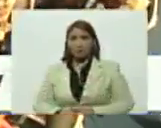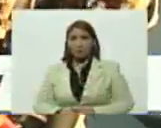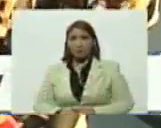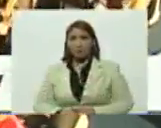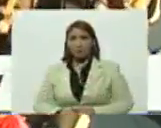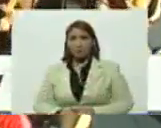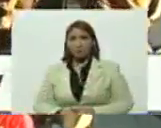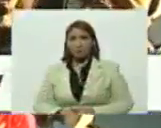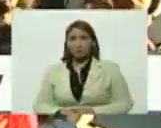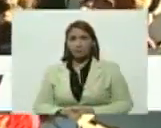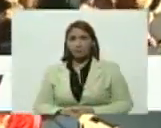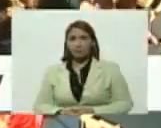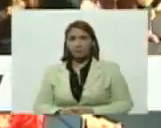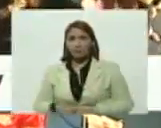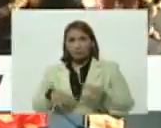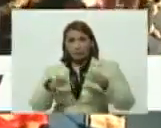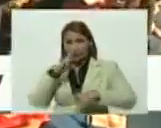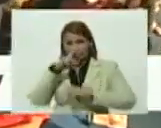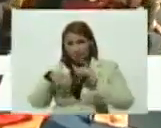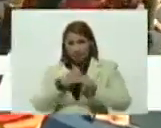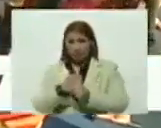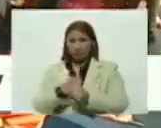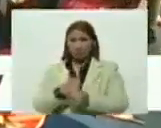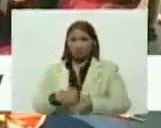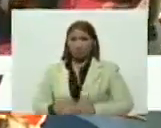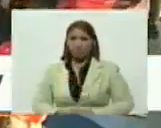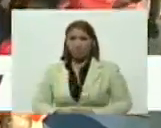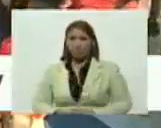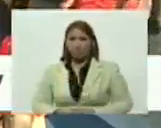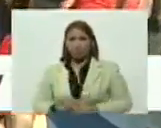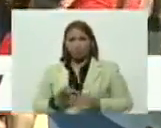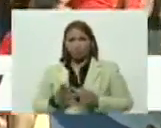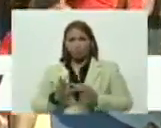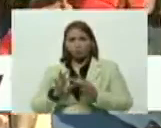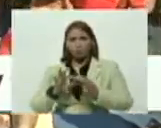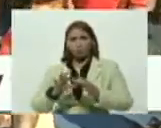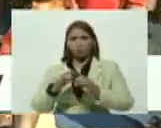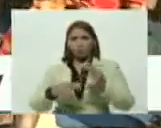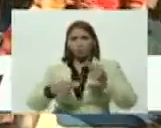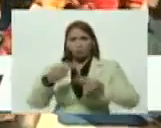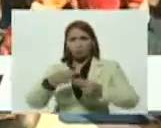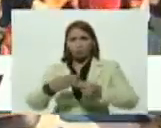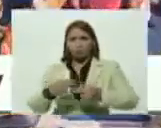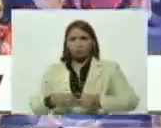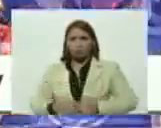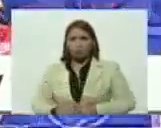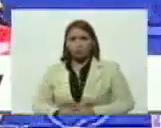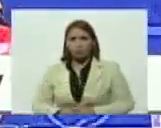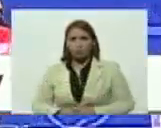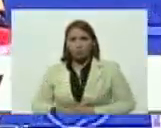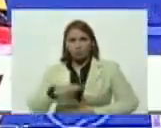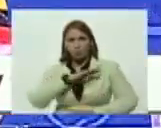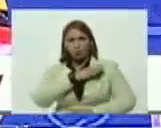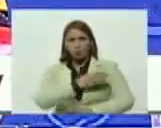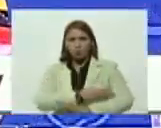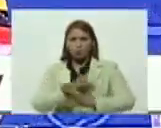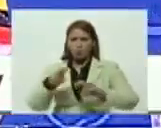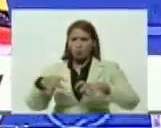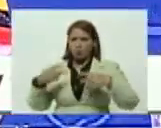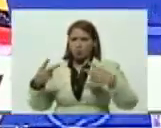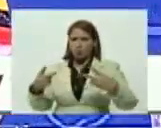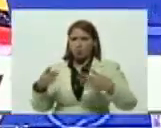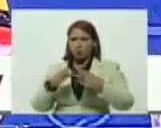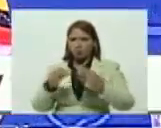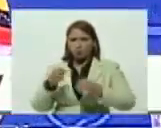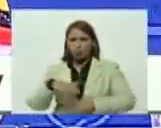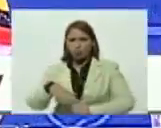Sin lugar a dudas, estos 13 años han sido de consolidación, de construcción de una poderosa vanguardia en todo